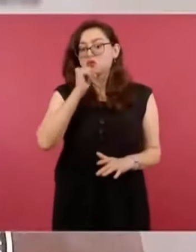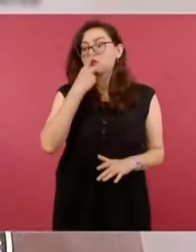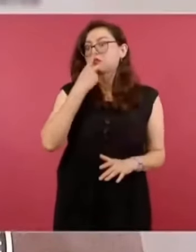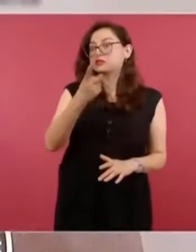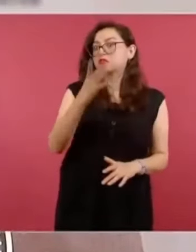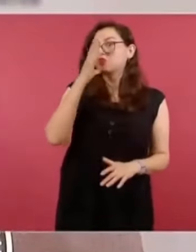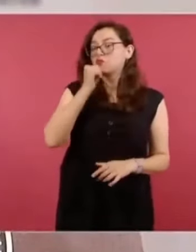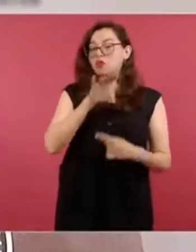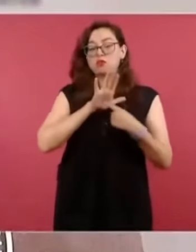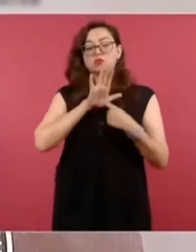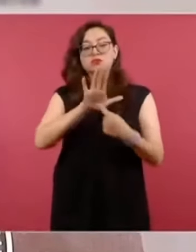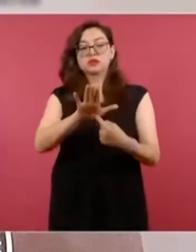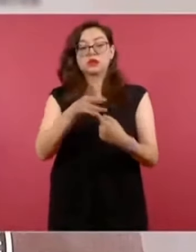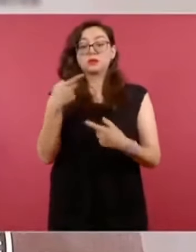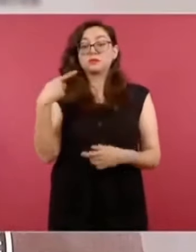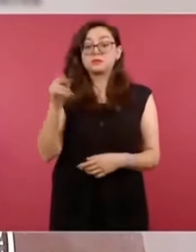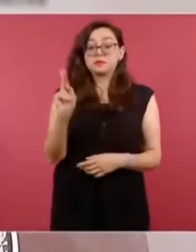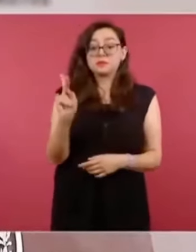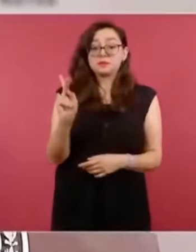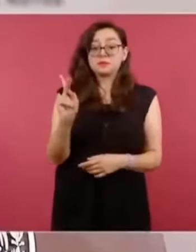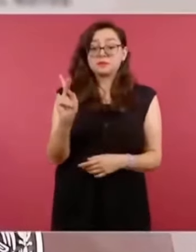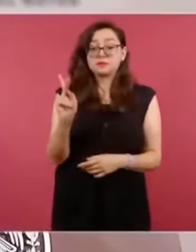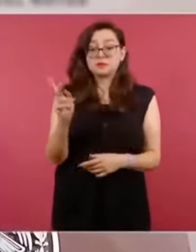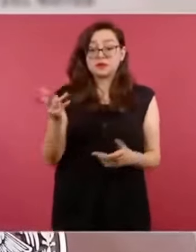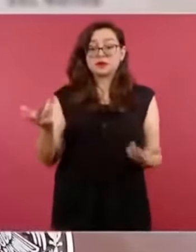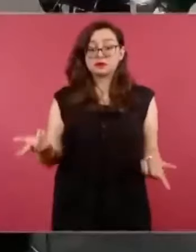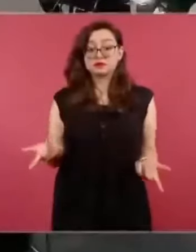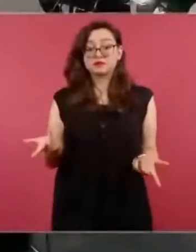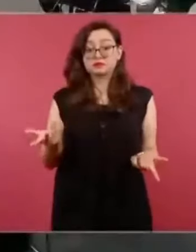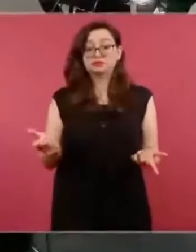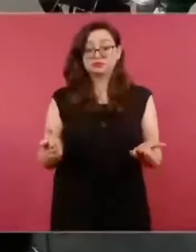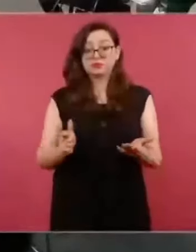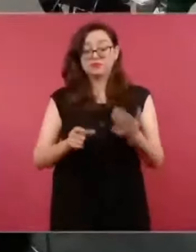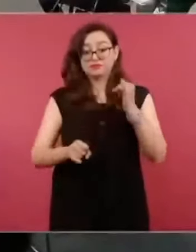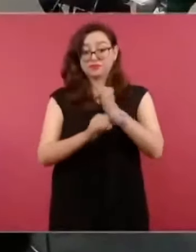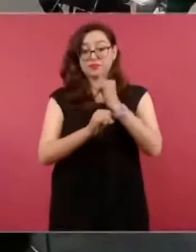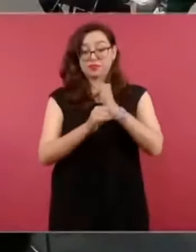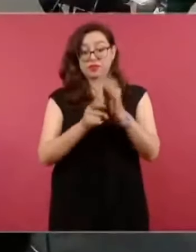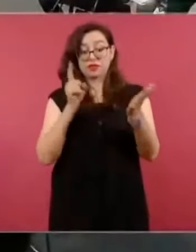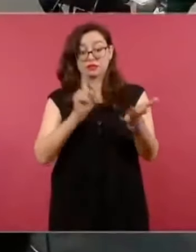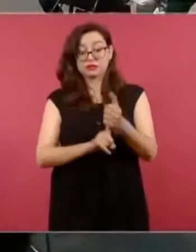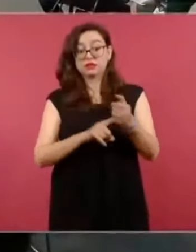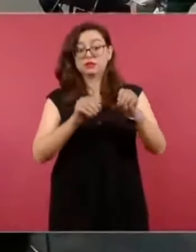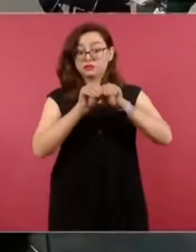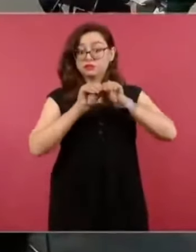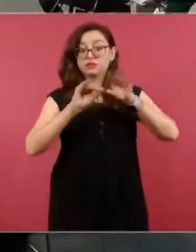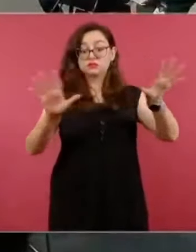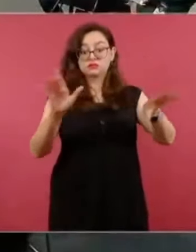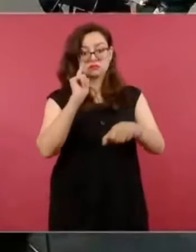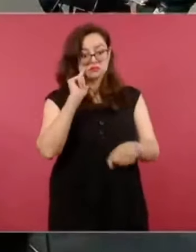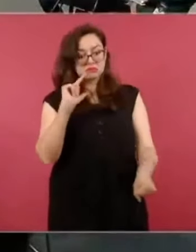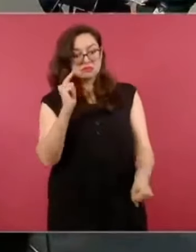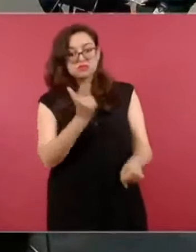nada pero como está permitido está en redes puede